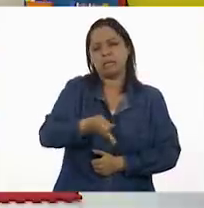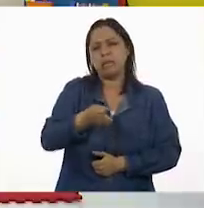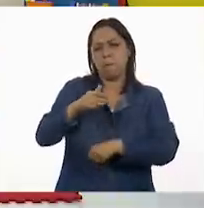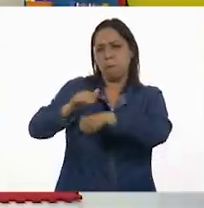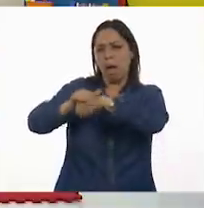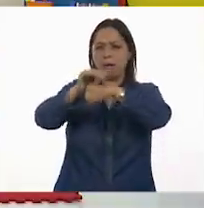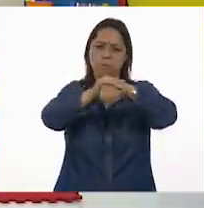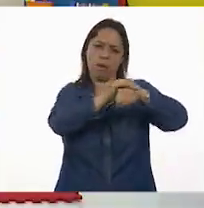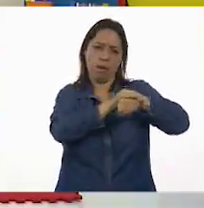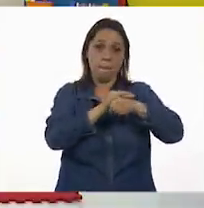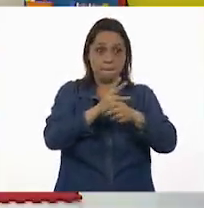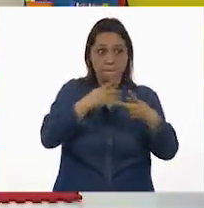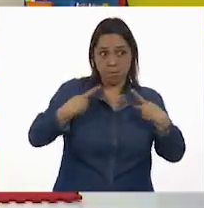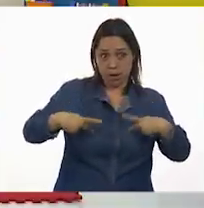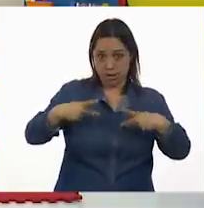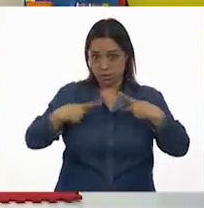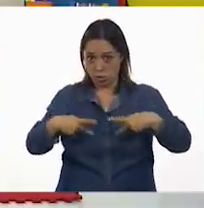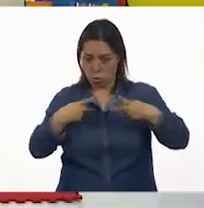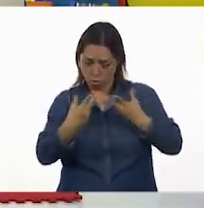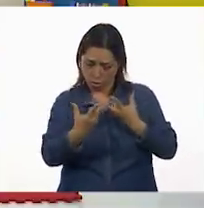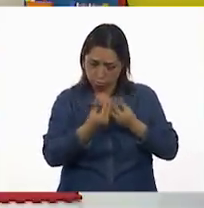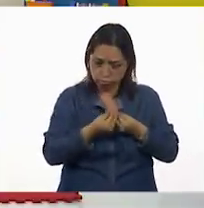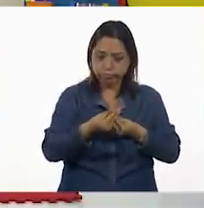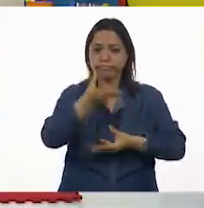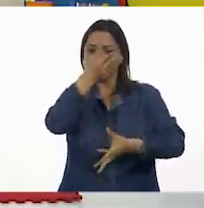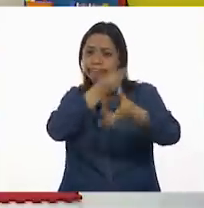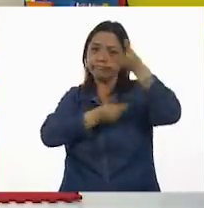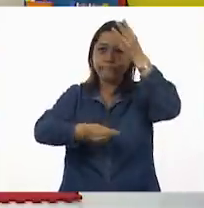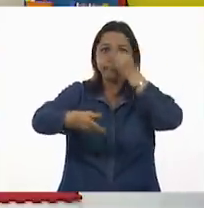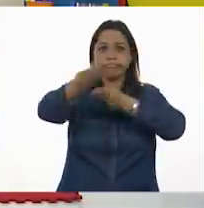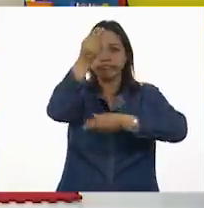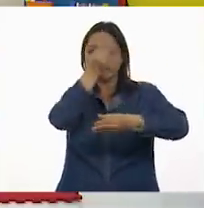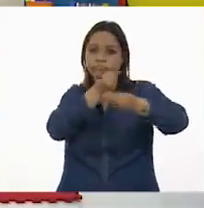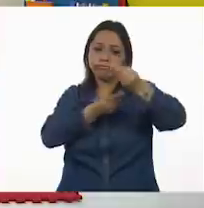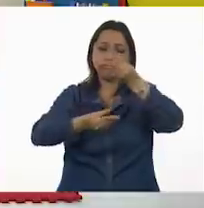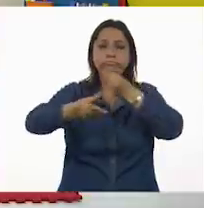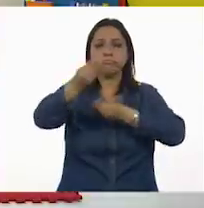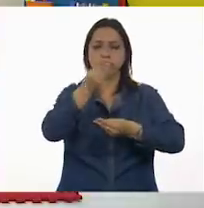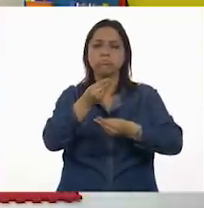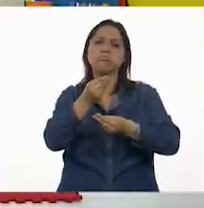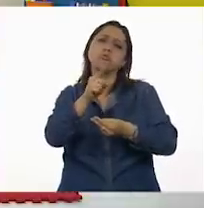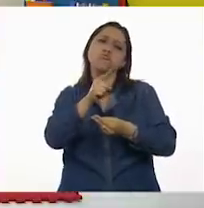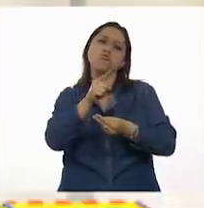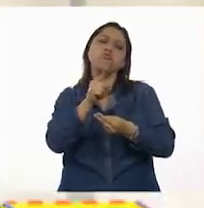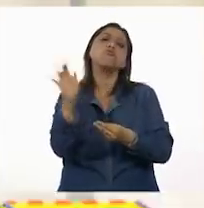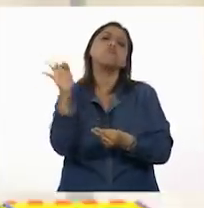aprendes a convivir y lo mejor de todo es que puedes ganar otro amigo o amiga.